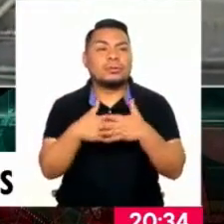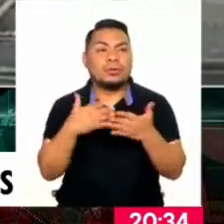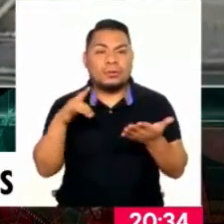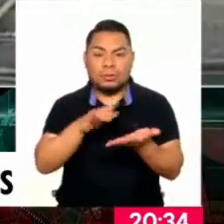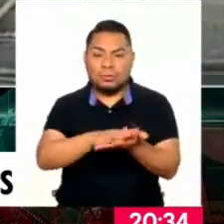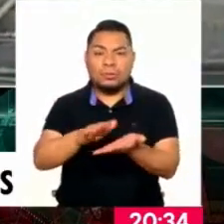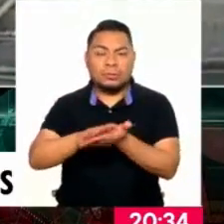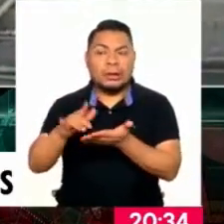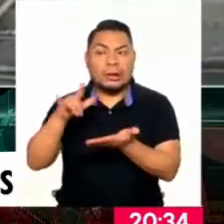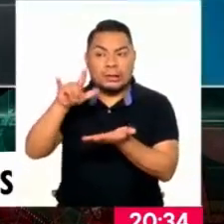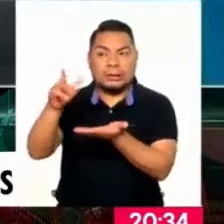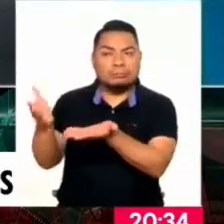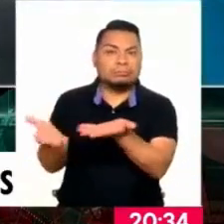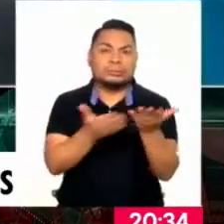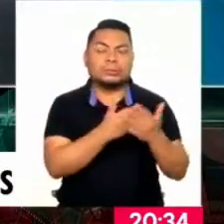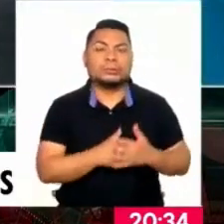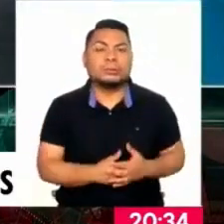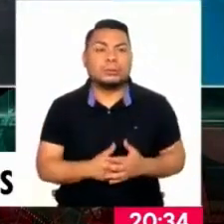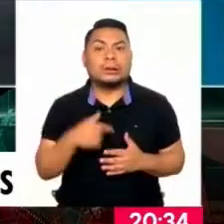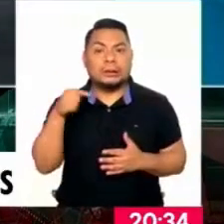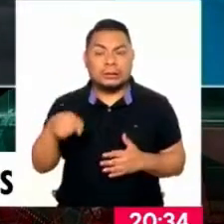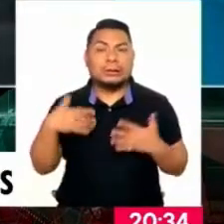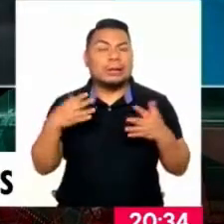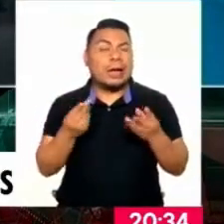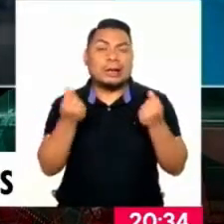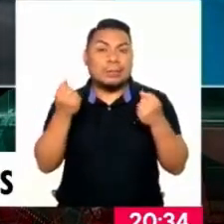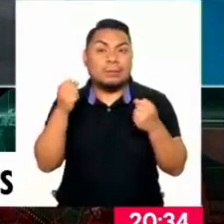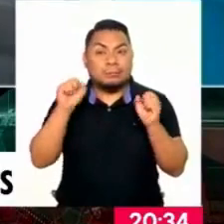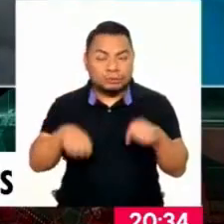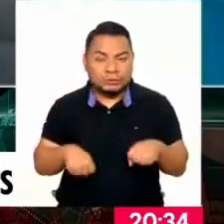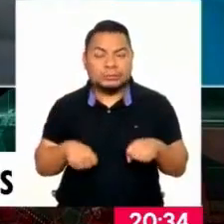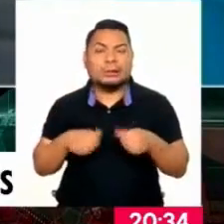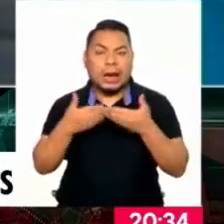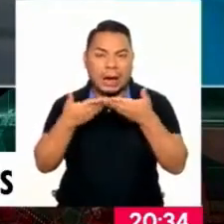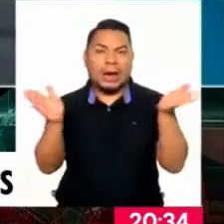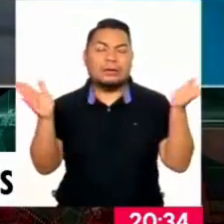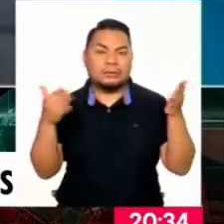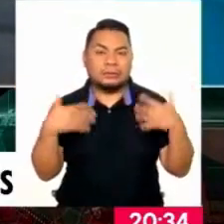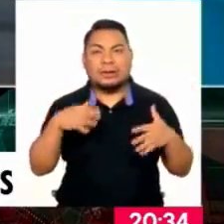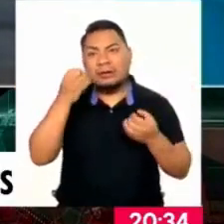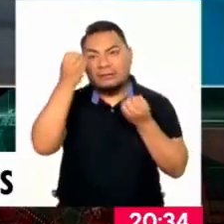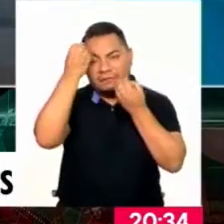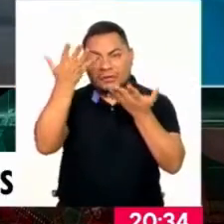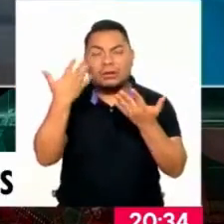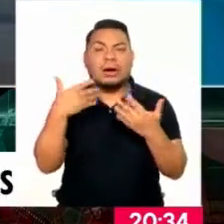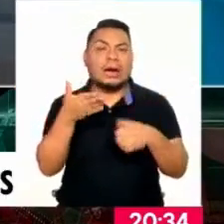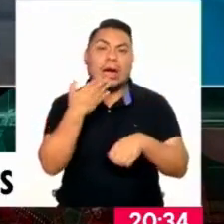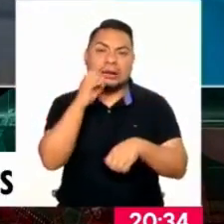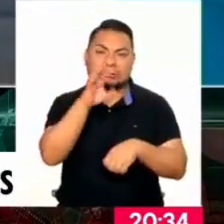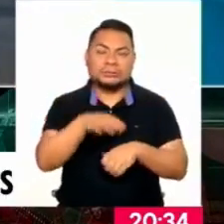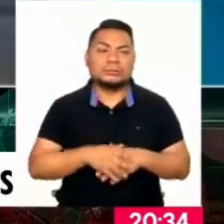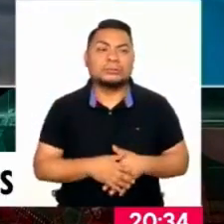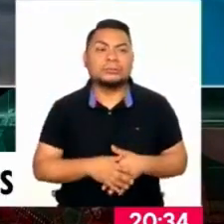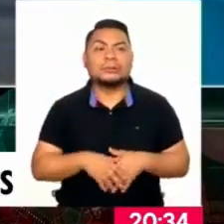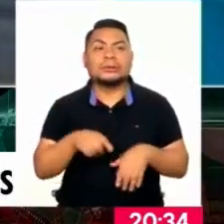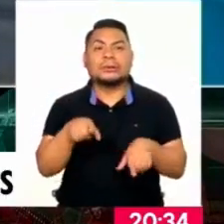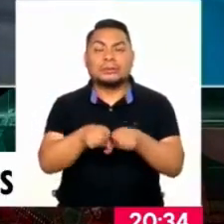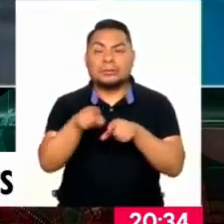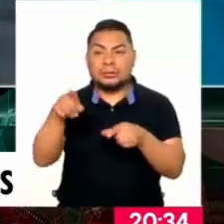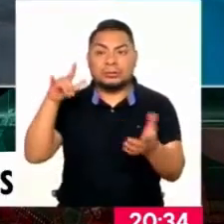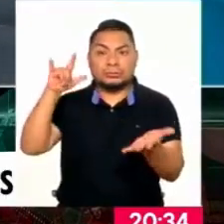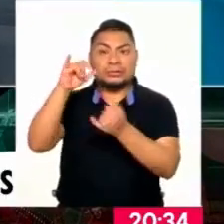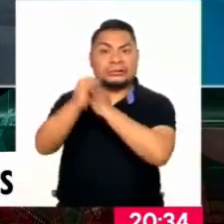la aeronave. Estas se reanudarán lo más pronto posible y será informado oportunamente. Y finalmente menciona que los